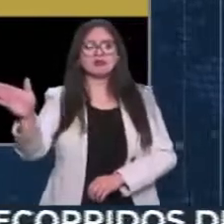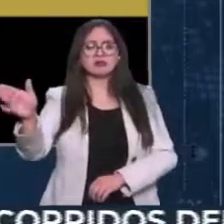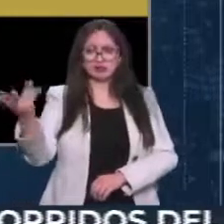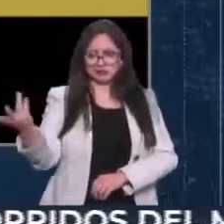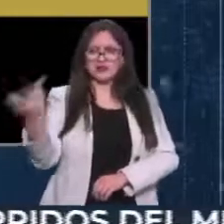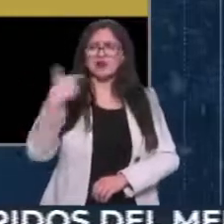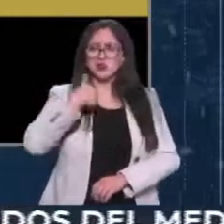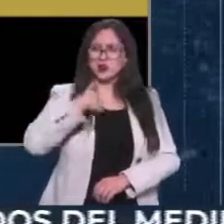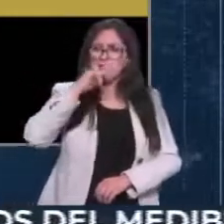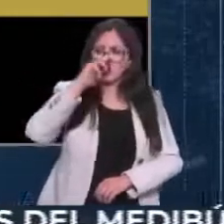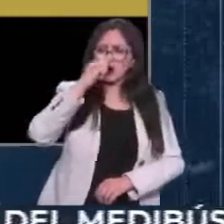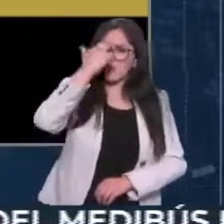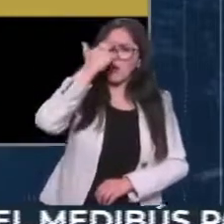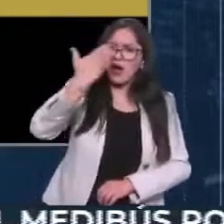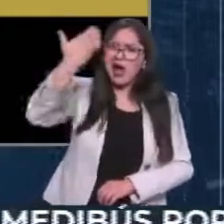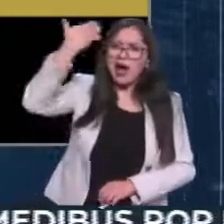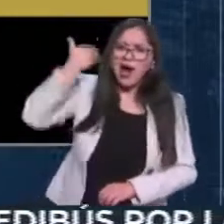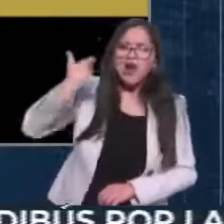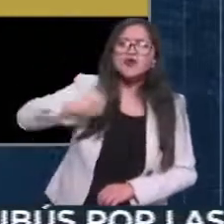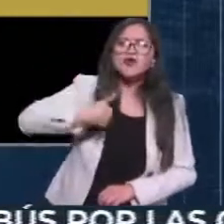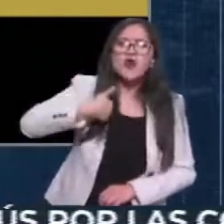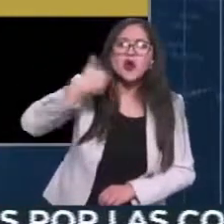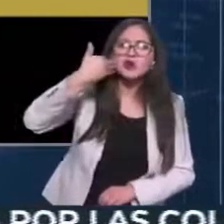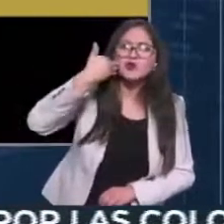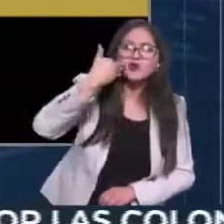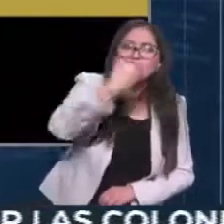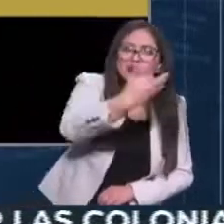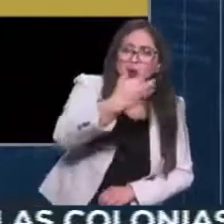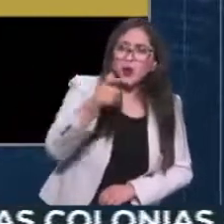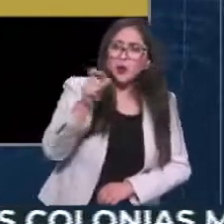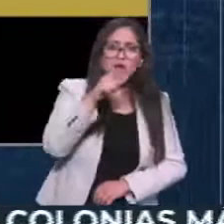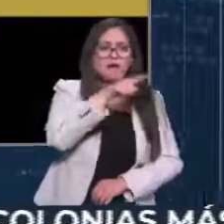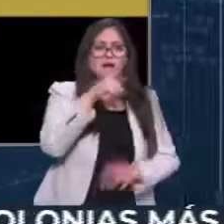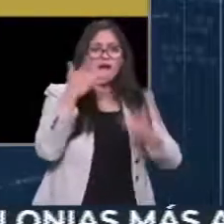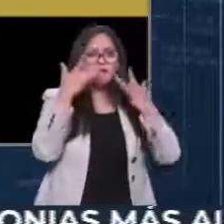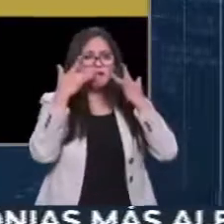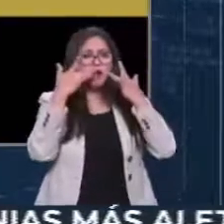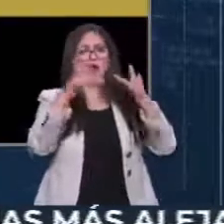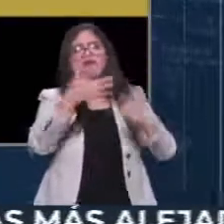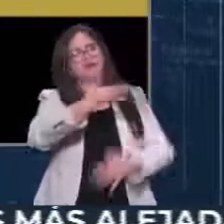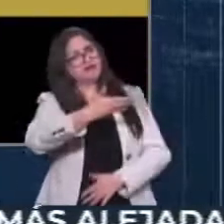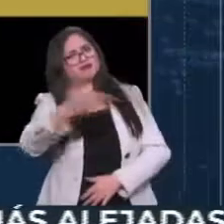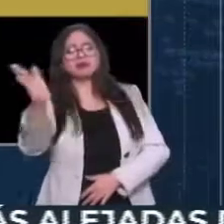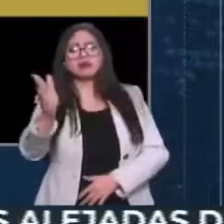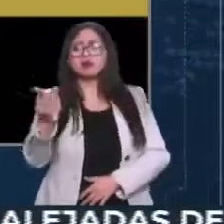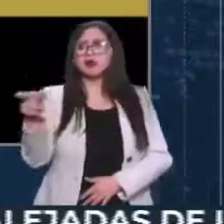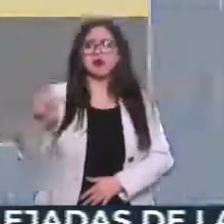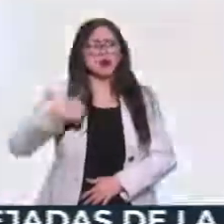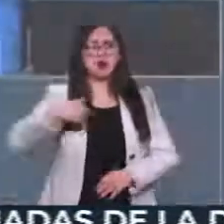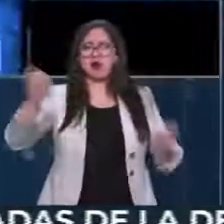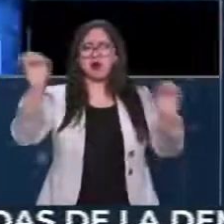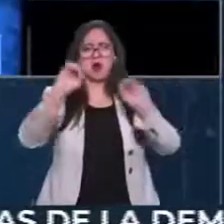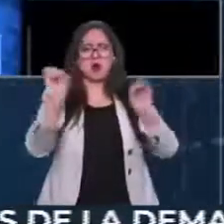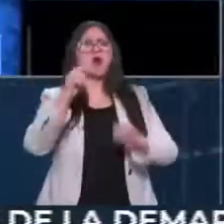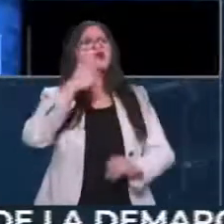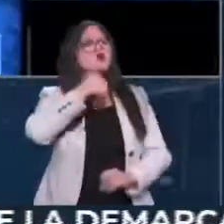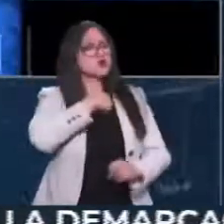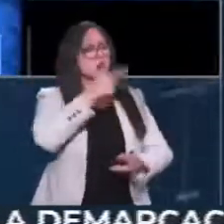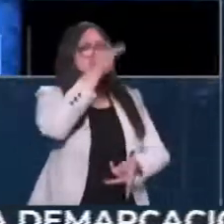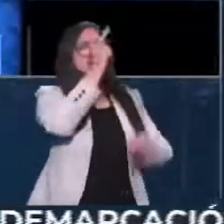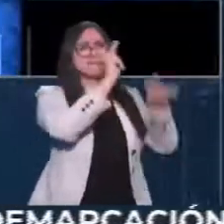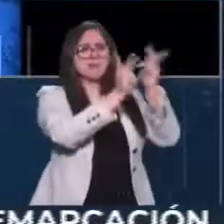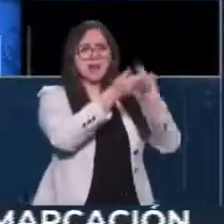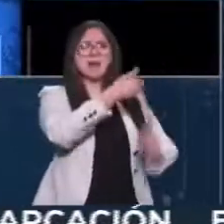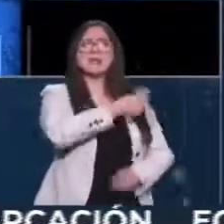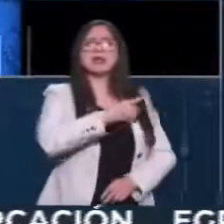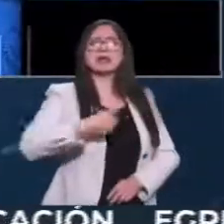que a mí me tocó ver, que incluso cuando le piden la renuncia, él dijo, no voy a dar la renuncia y voy a hablar con Peña Nieto. O sea, yo creo que se quedó en una